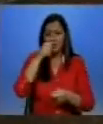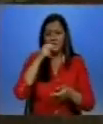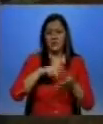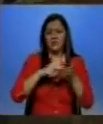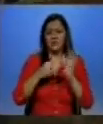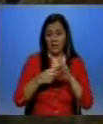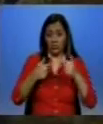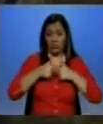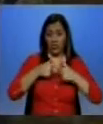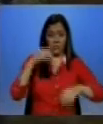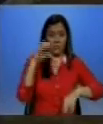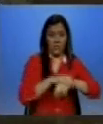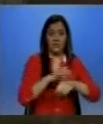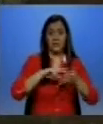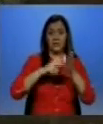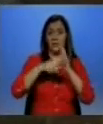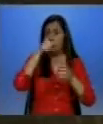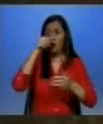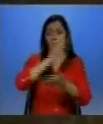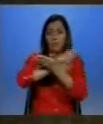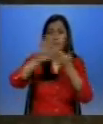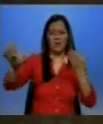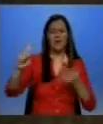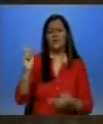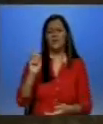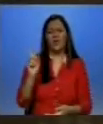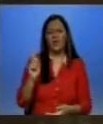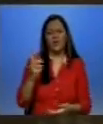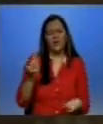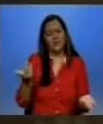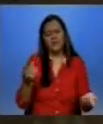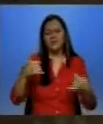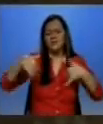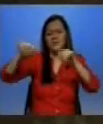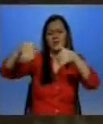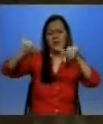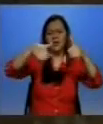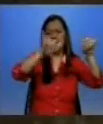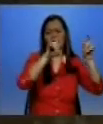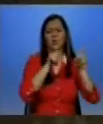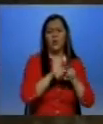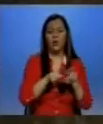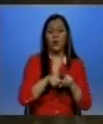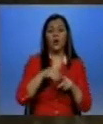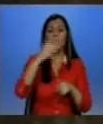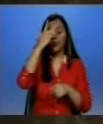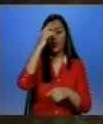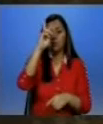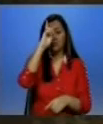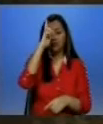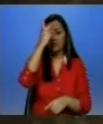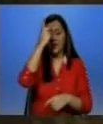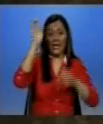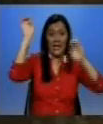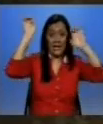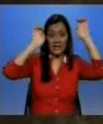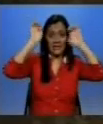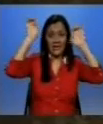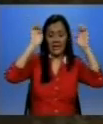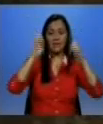igual por diferentes causas y factores. Uno de ellos es lo que yo creo una equivocada estrategia